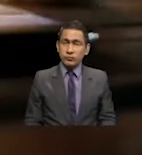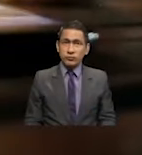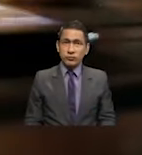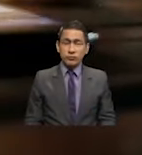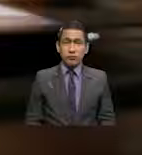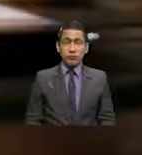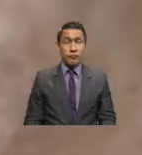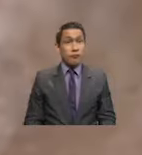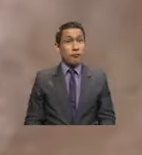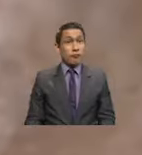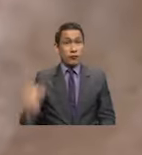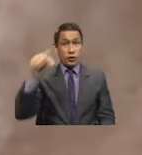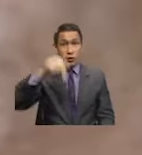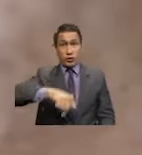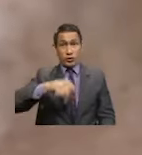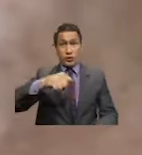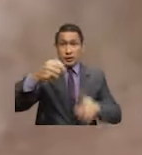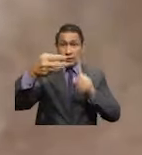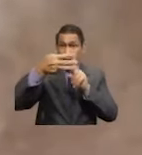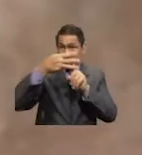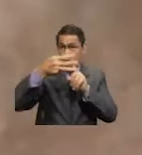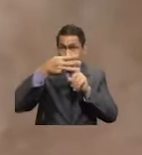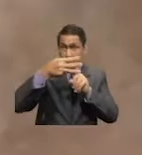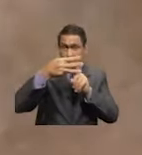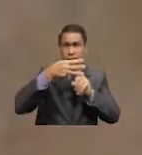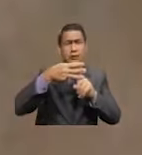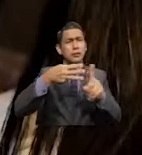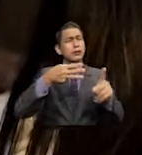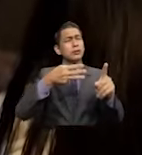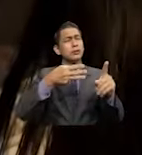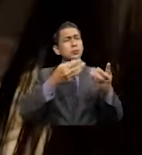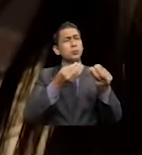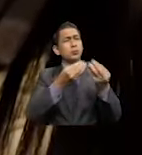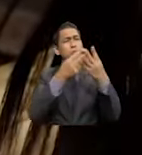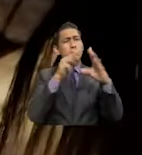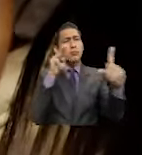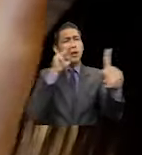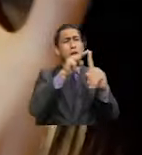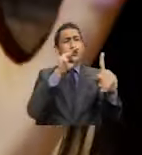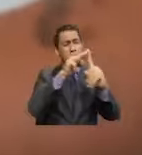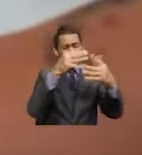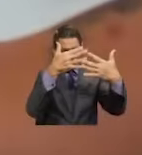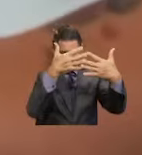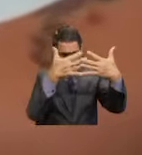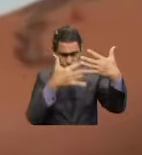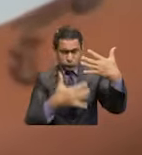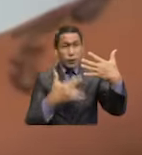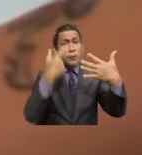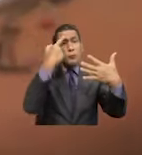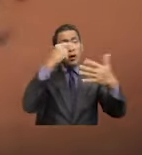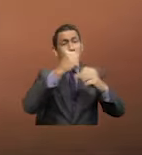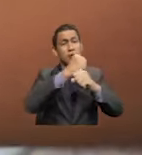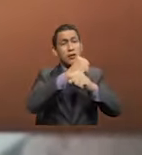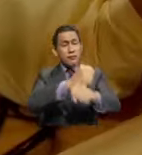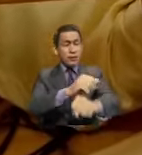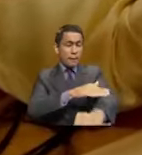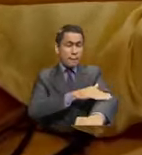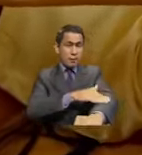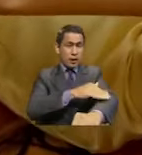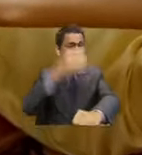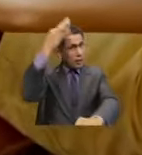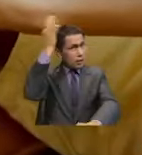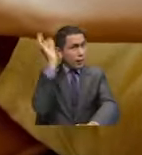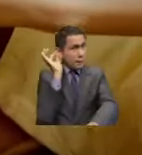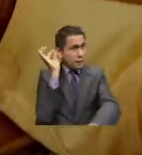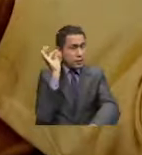Hoy en día en las redes sociales se han popularizado tratamientos caseros tanto para la piel como para el cabello, de lo más variados. En